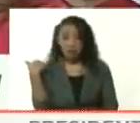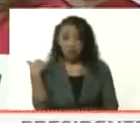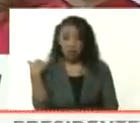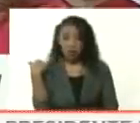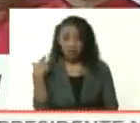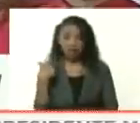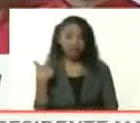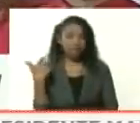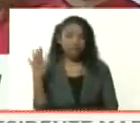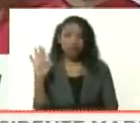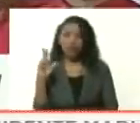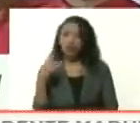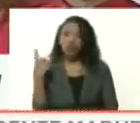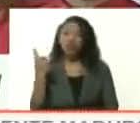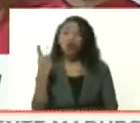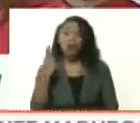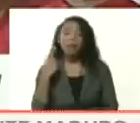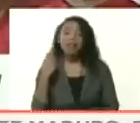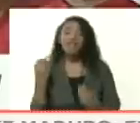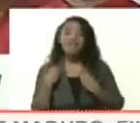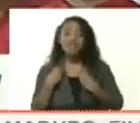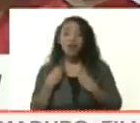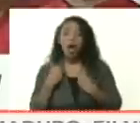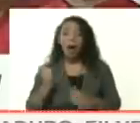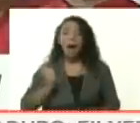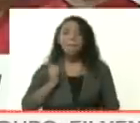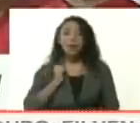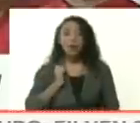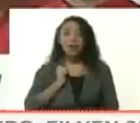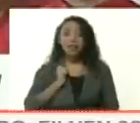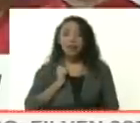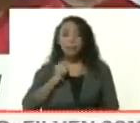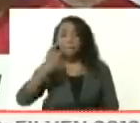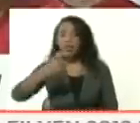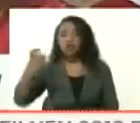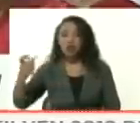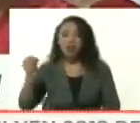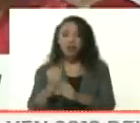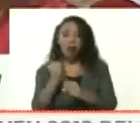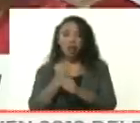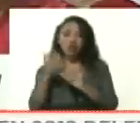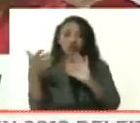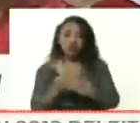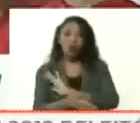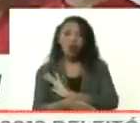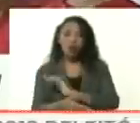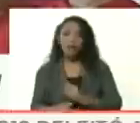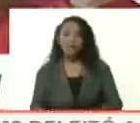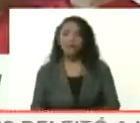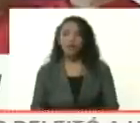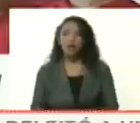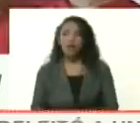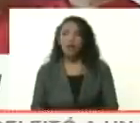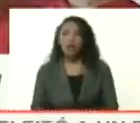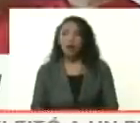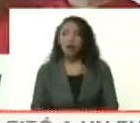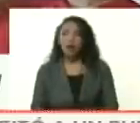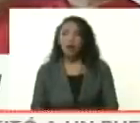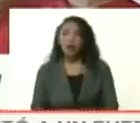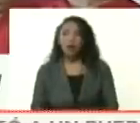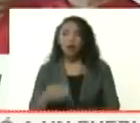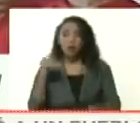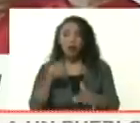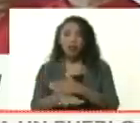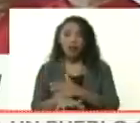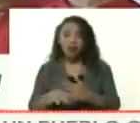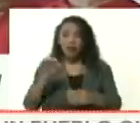vividor que se aprovecha el campesino que siembra el maíz, y el campesino que tiene 100 hectáreas no tiene donde guardar la